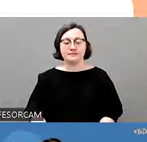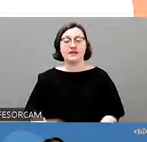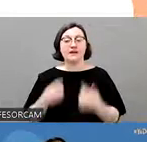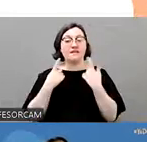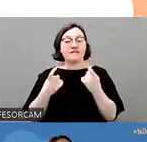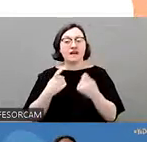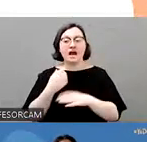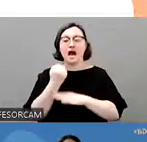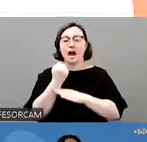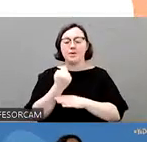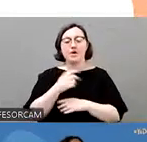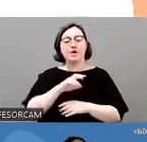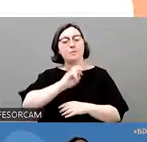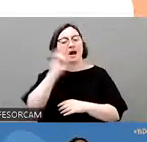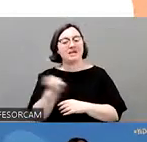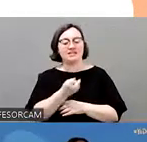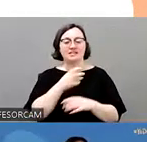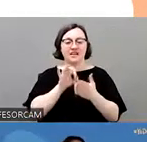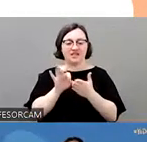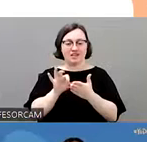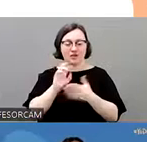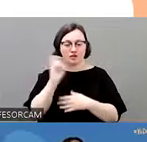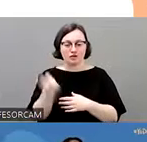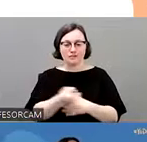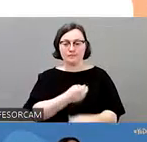Necesitamos apoyo y servicios.